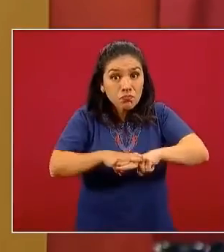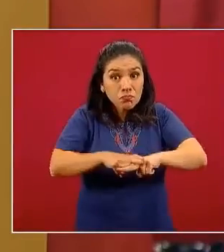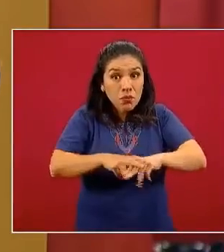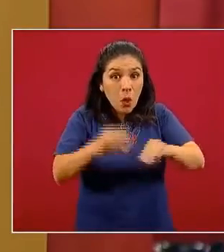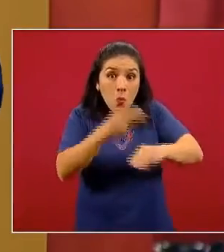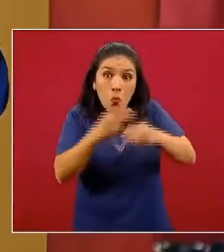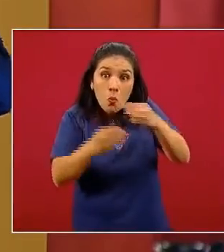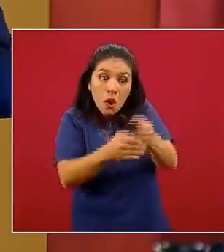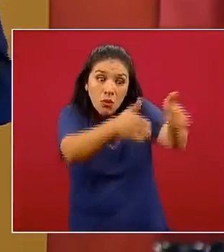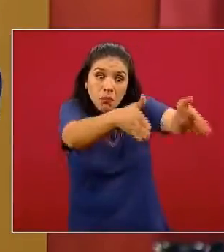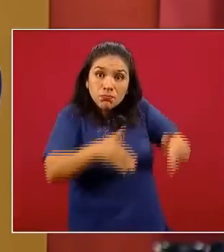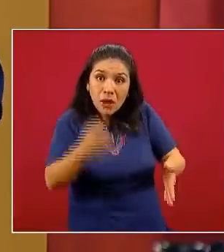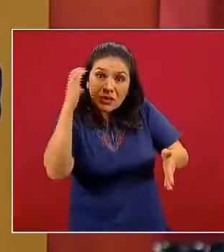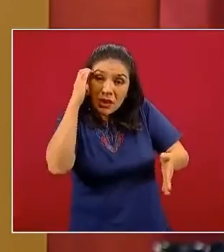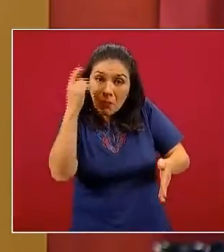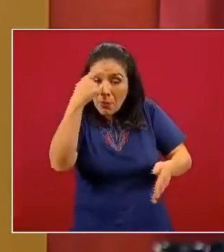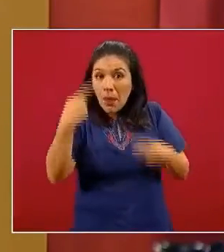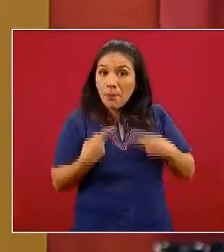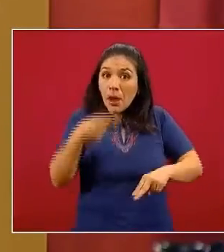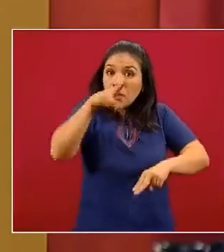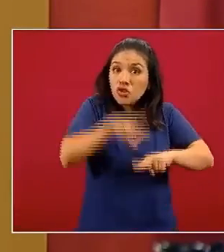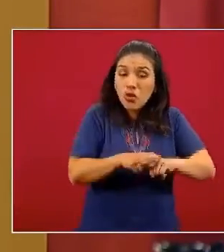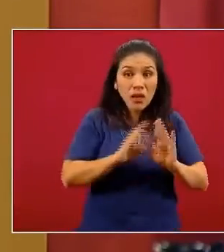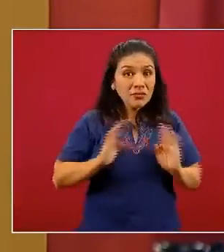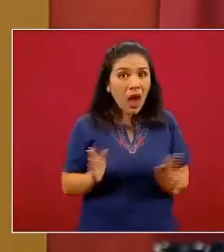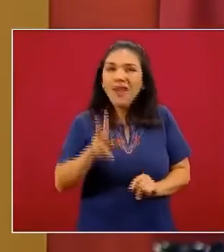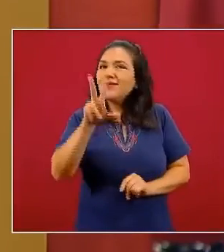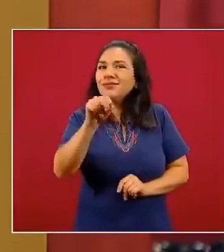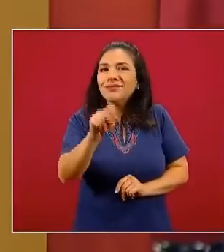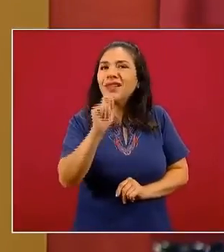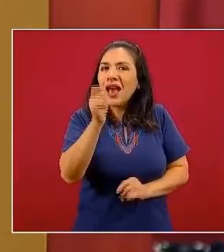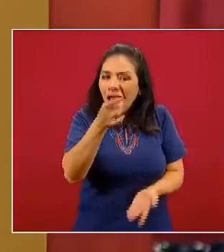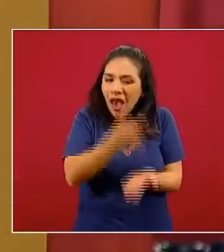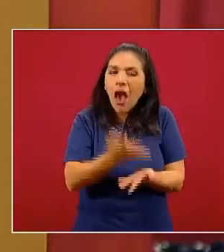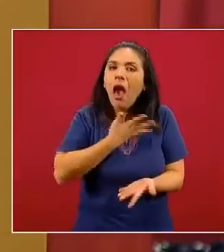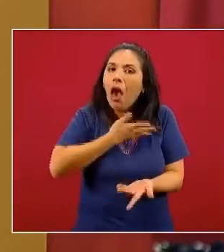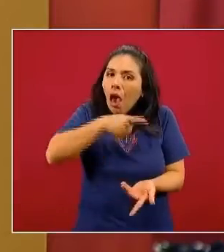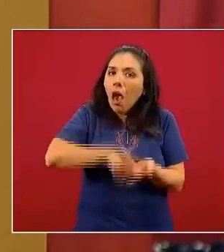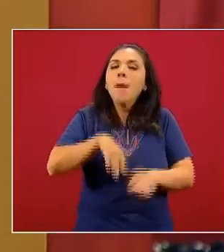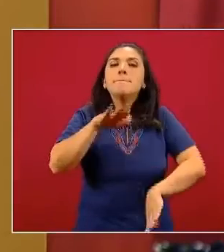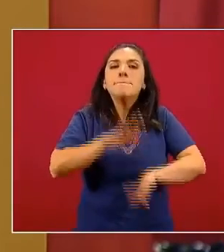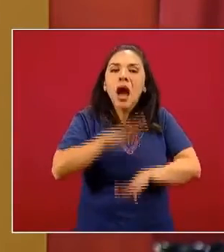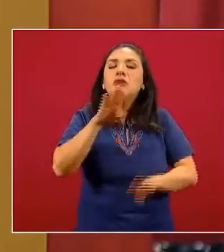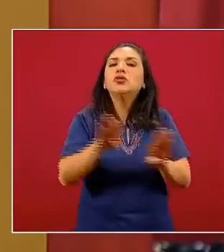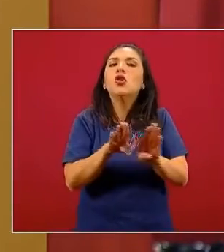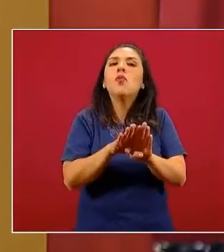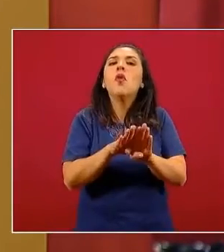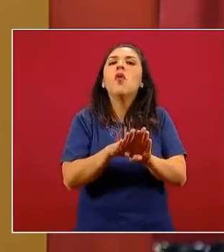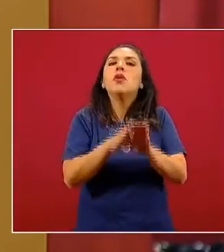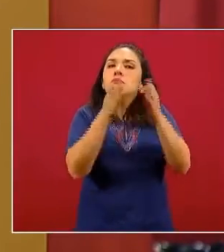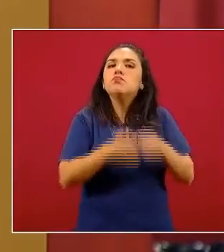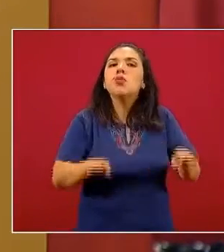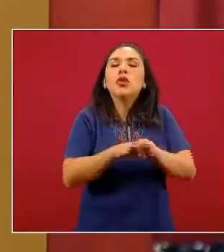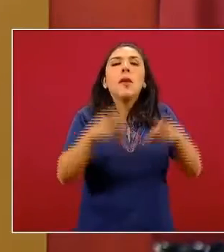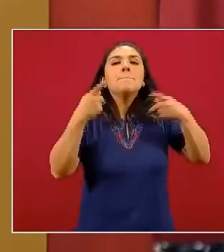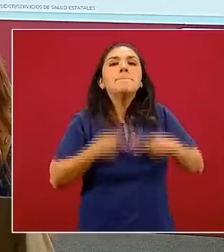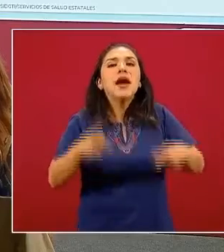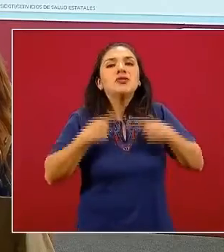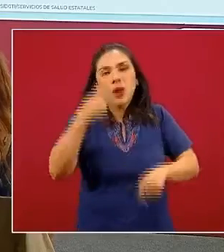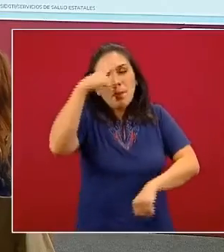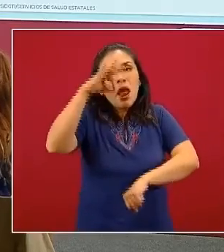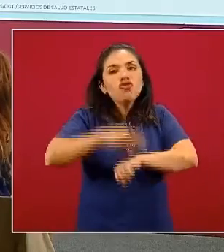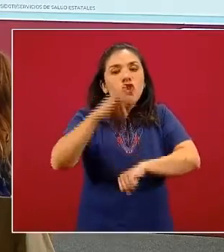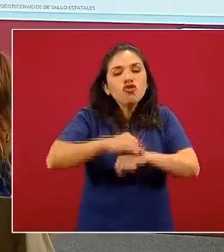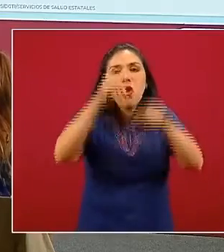mueble físico donde se aloja a las personas enfermas, sino, particularmente importante, el personal,